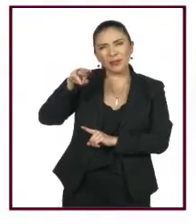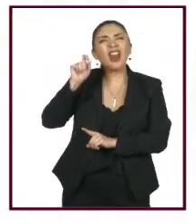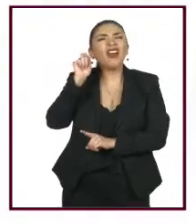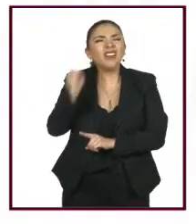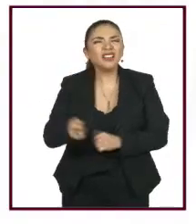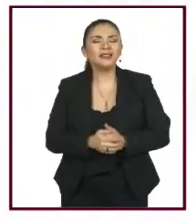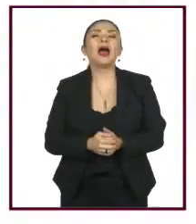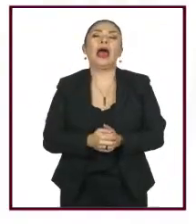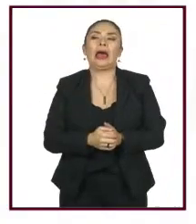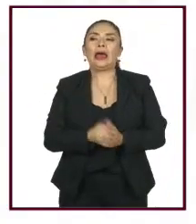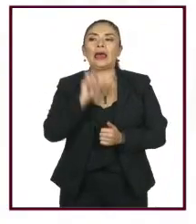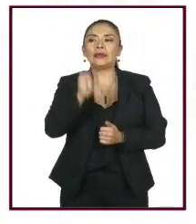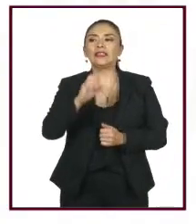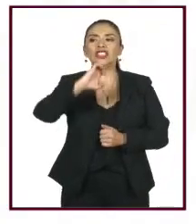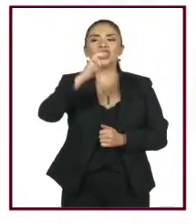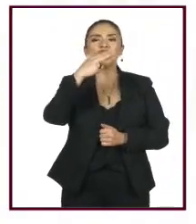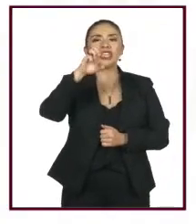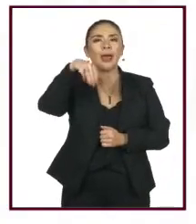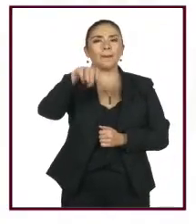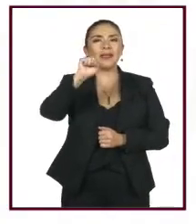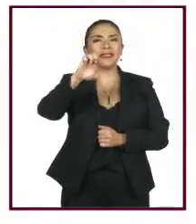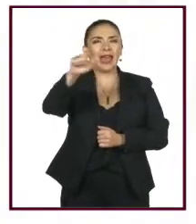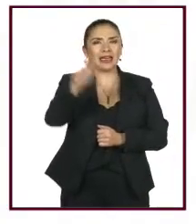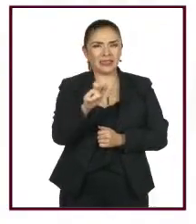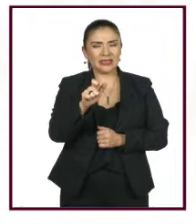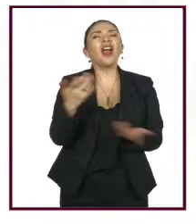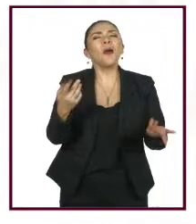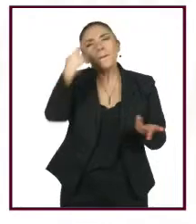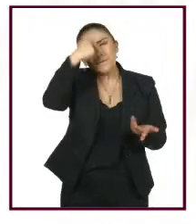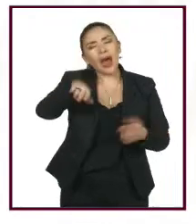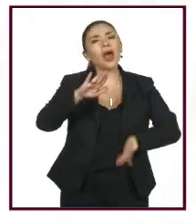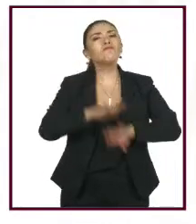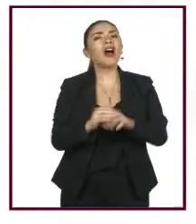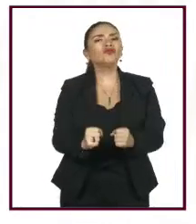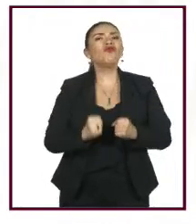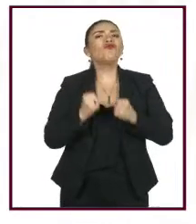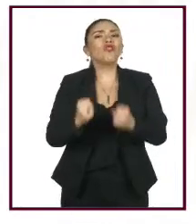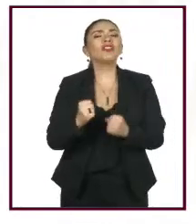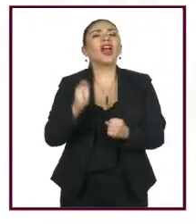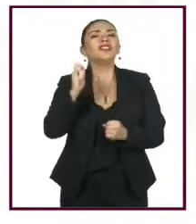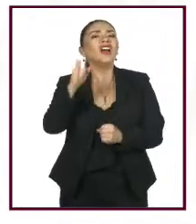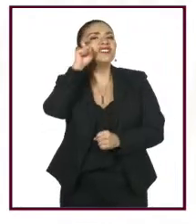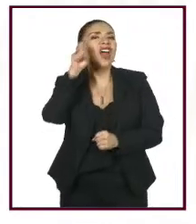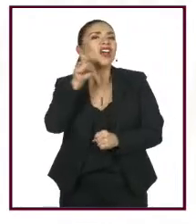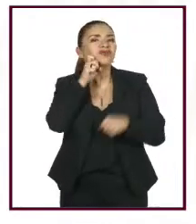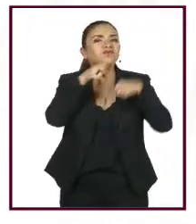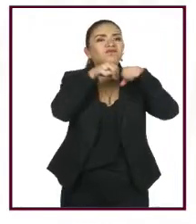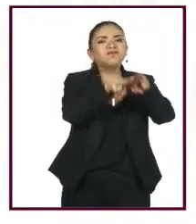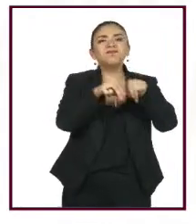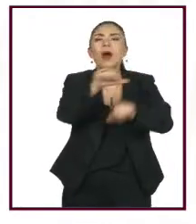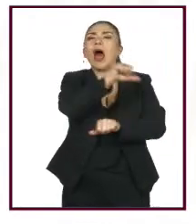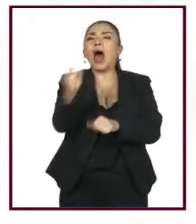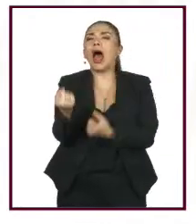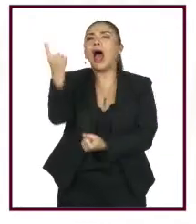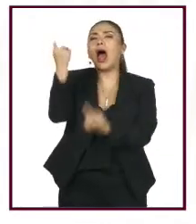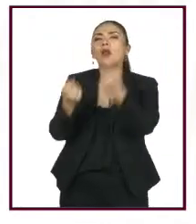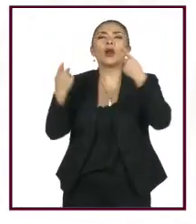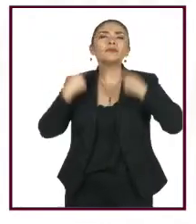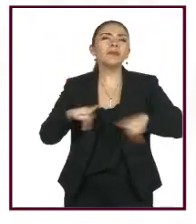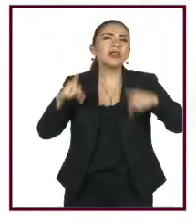es para facilitar o fortalecer la actividad sexual en algunos